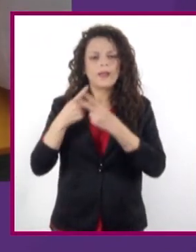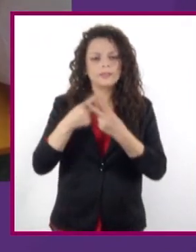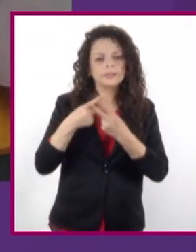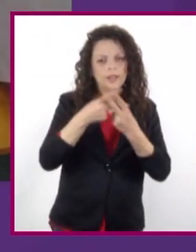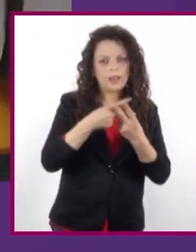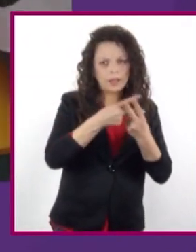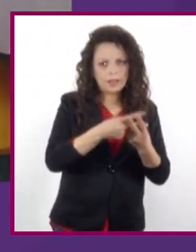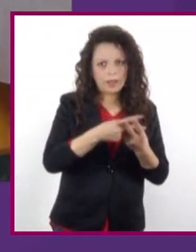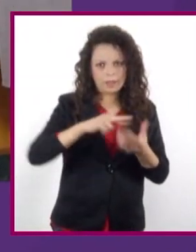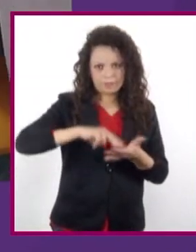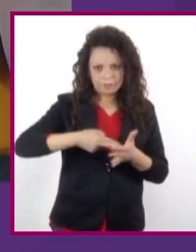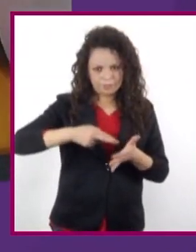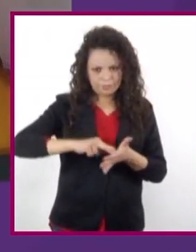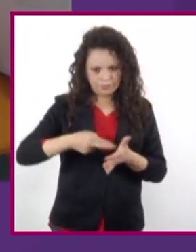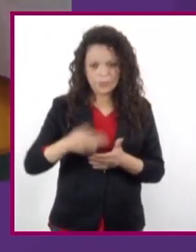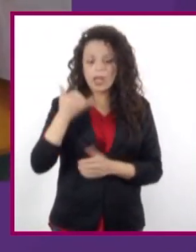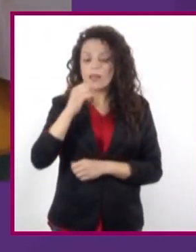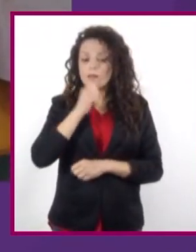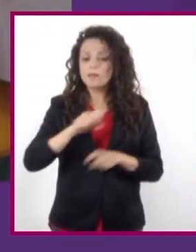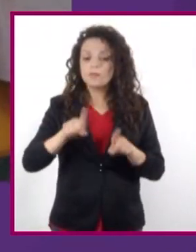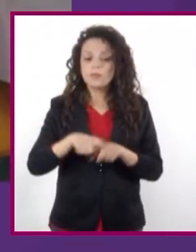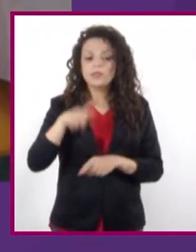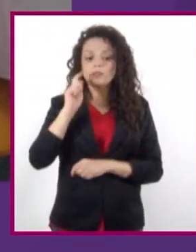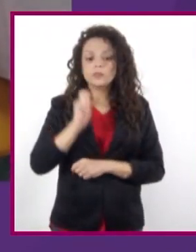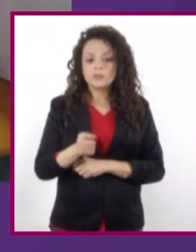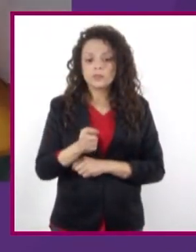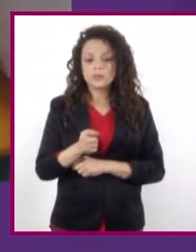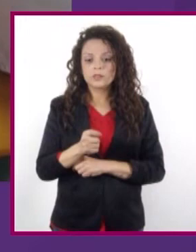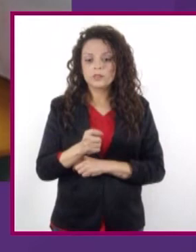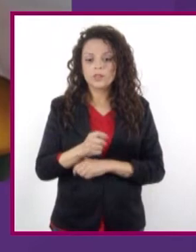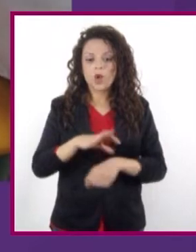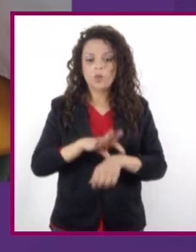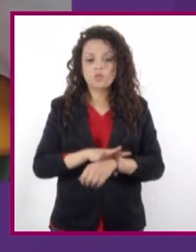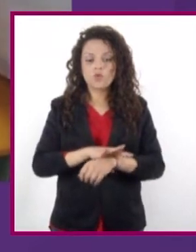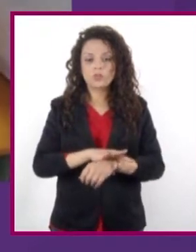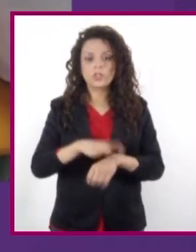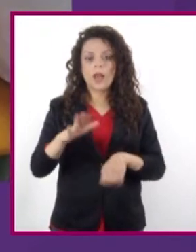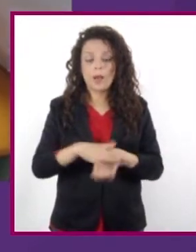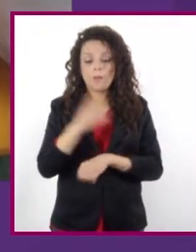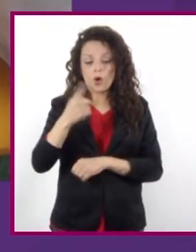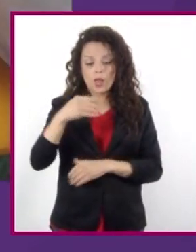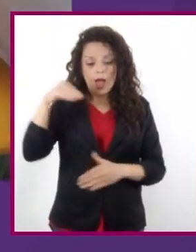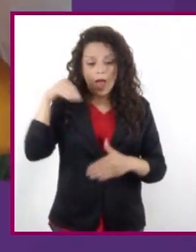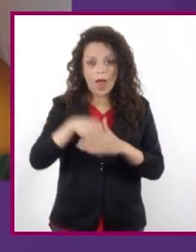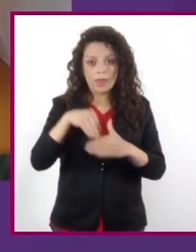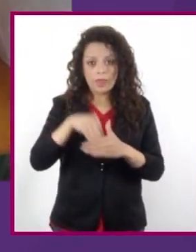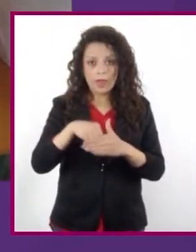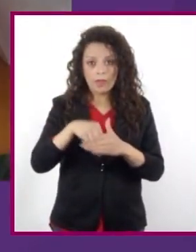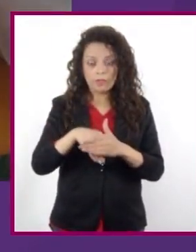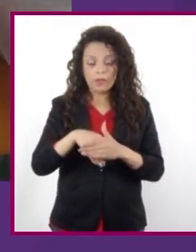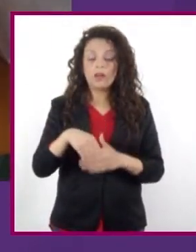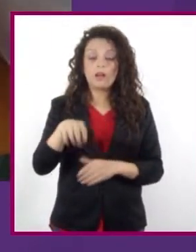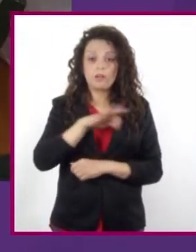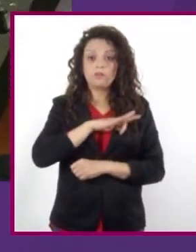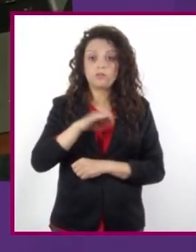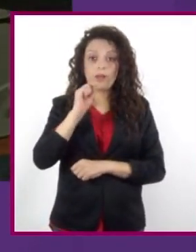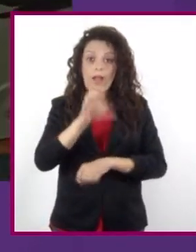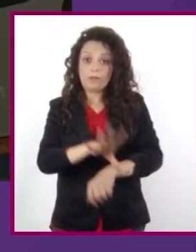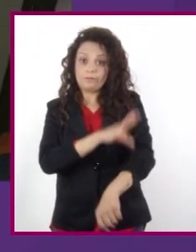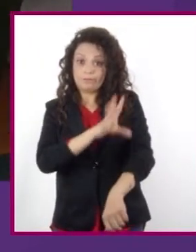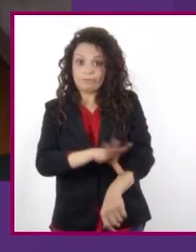y es necesario también una pulsera antiestática, ya que los componentes internos son susceptibles a la